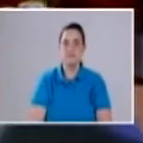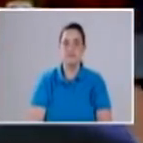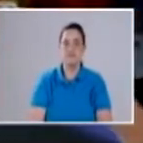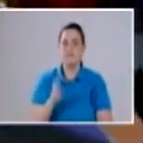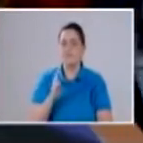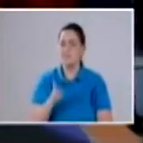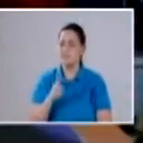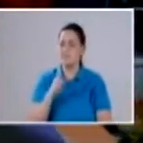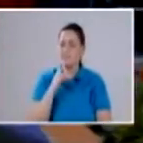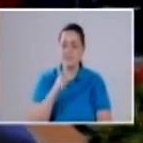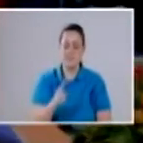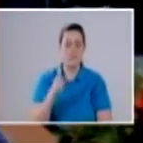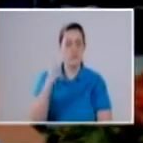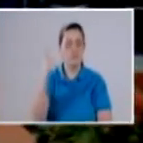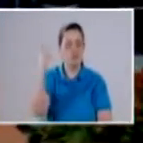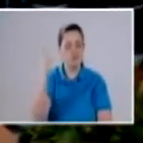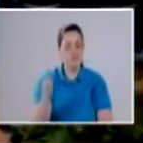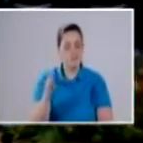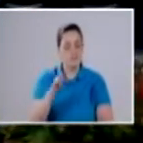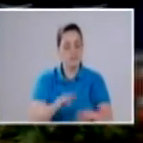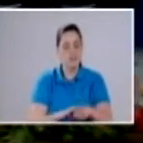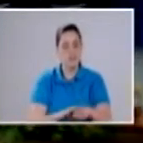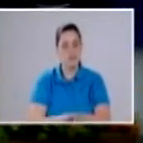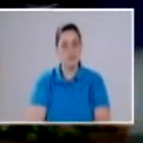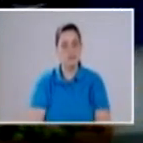Siempre se lo he dicho, pero una vez más,